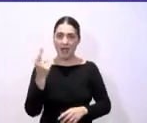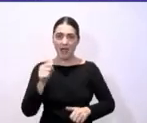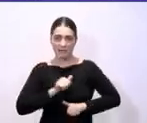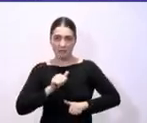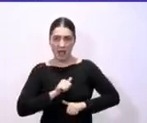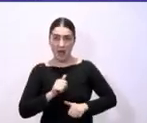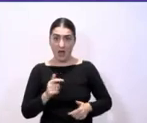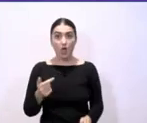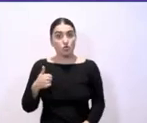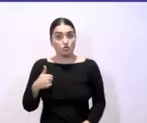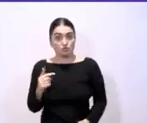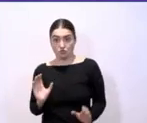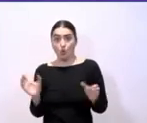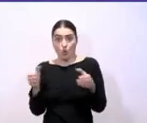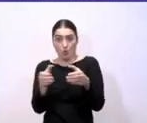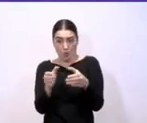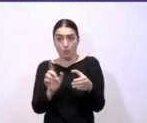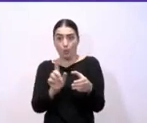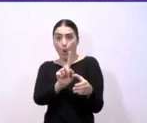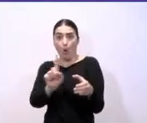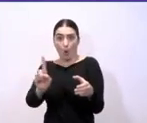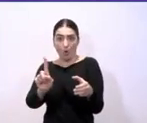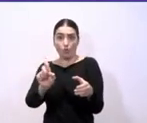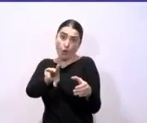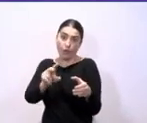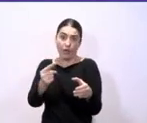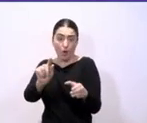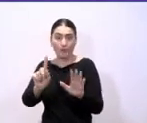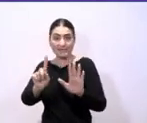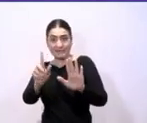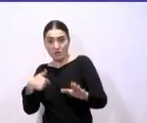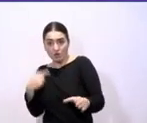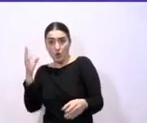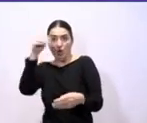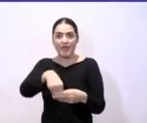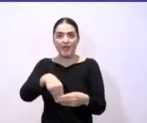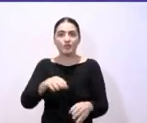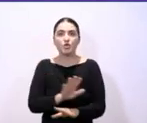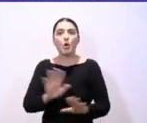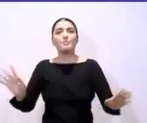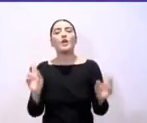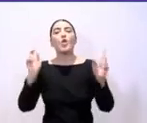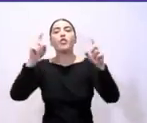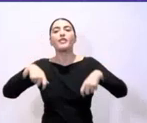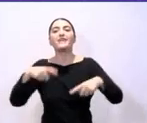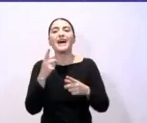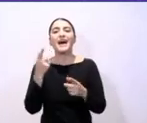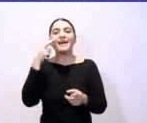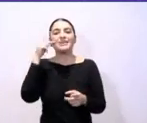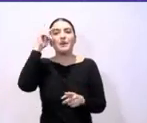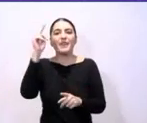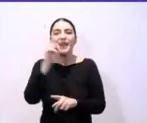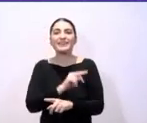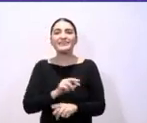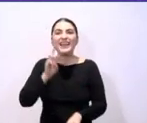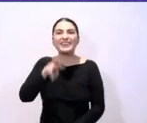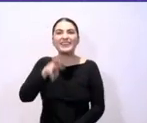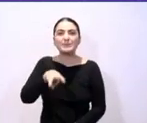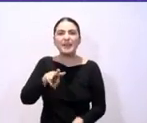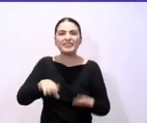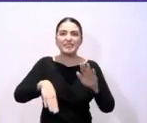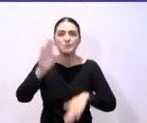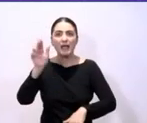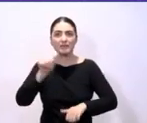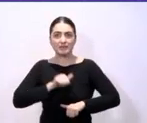que pertenecen a ese 12,6%. Pero el retraso de la cita en el especialista es superior a los 3 meses.